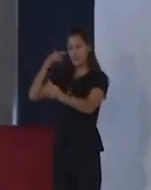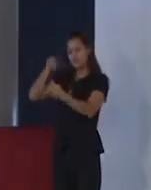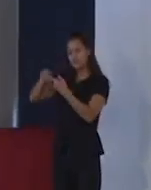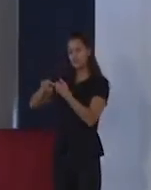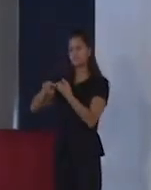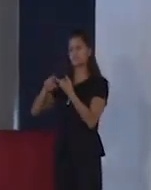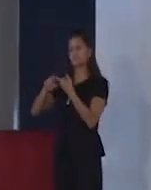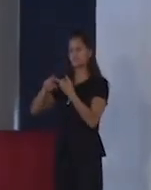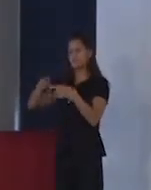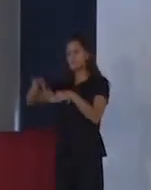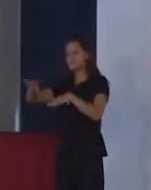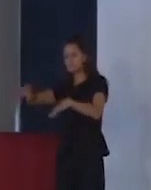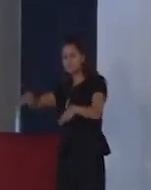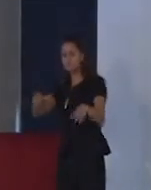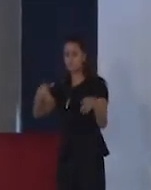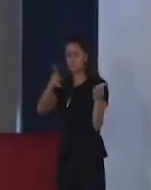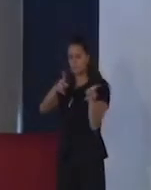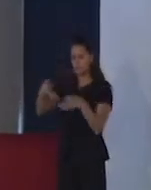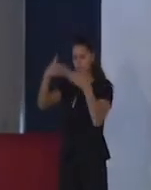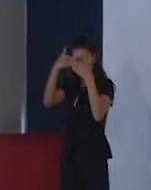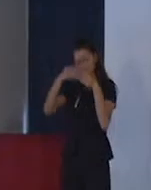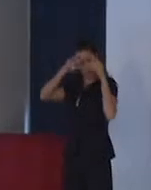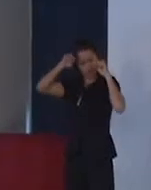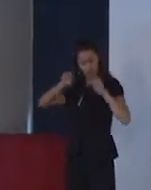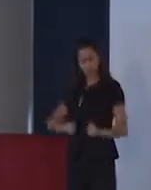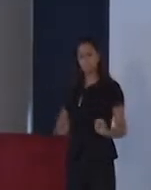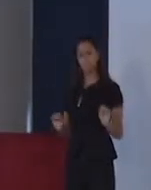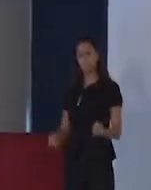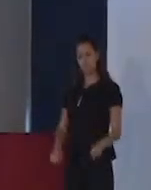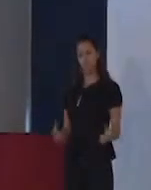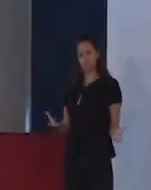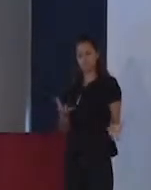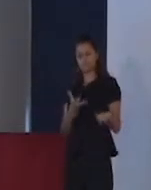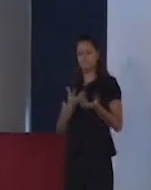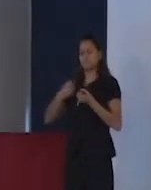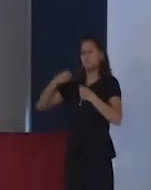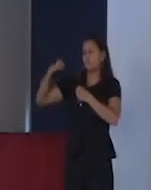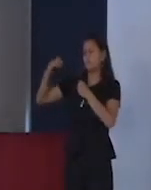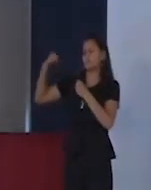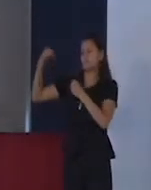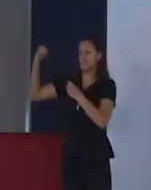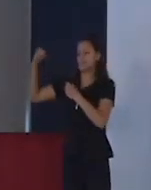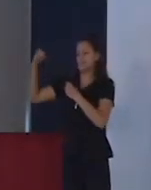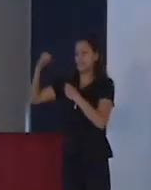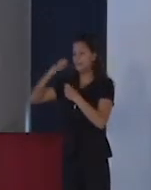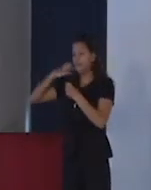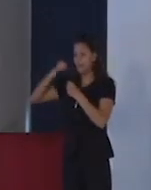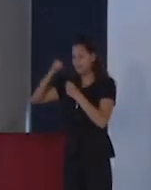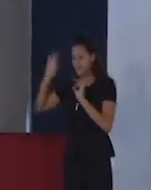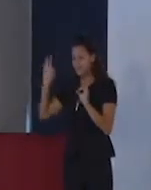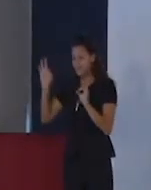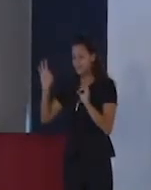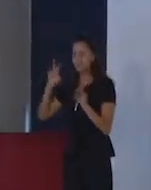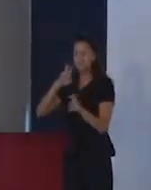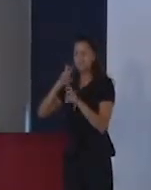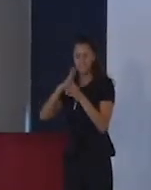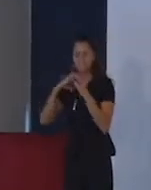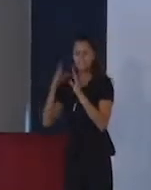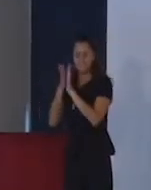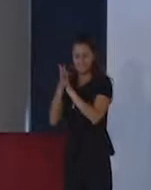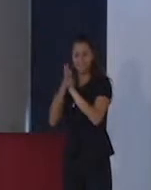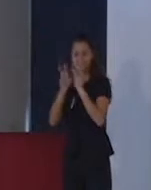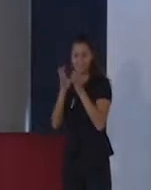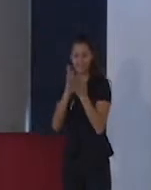movilizar la capacidad de las personas en condición de discapacidad, hubiese sido mucho más difícil hablar de inclusión. Entonces, no es